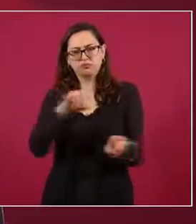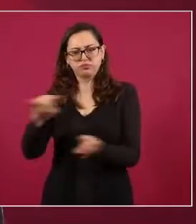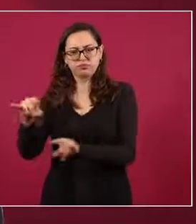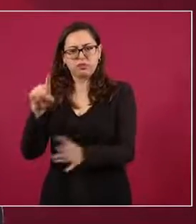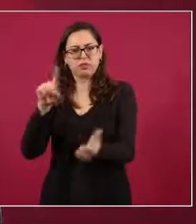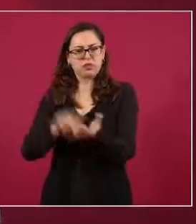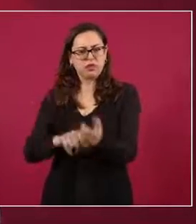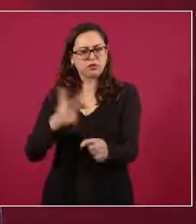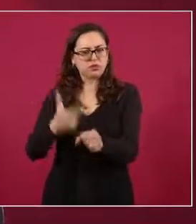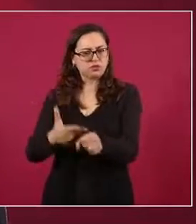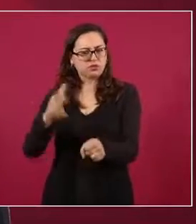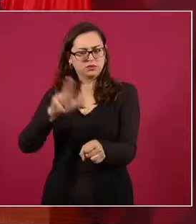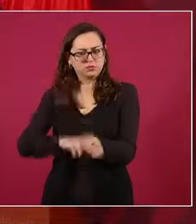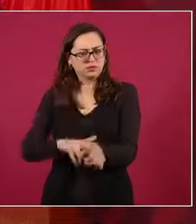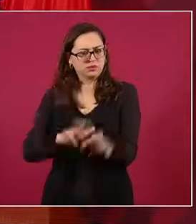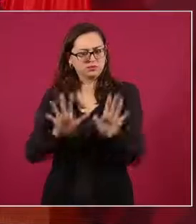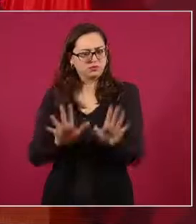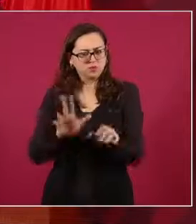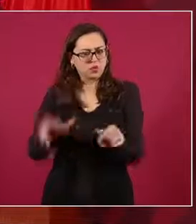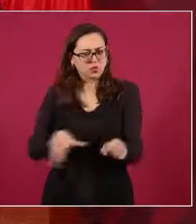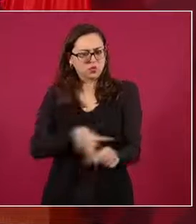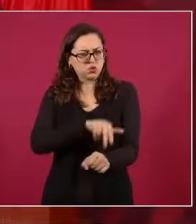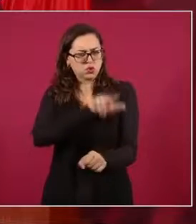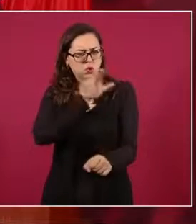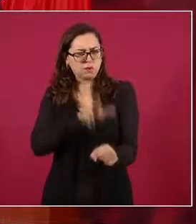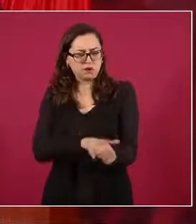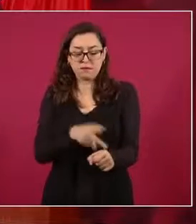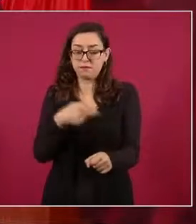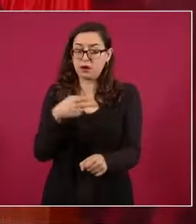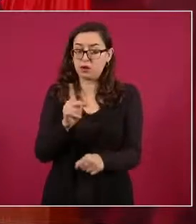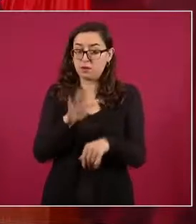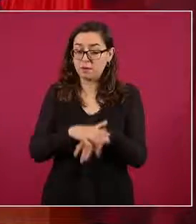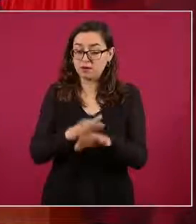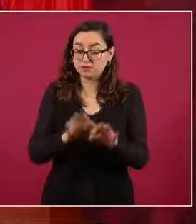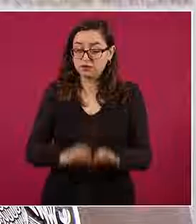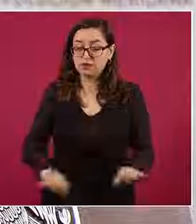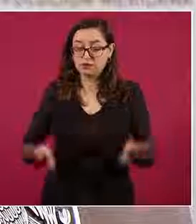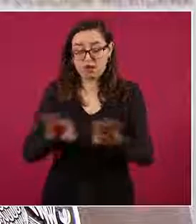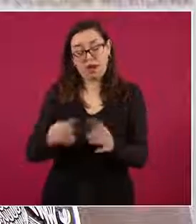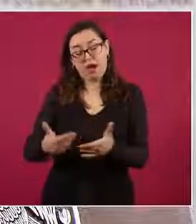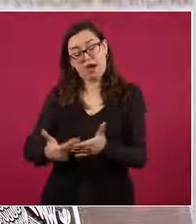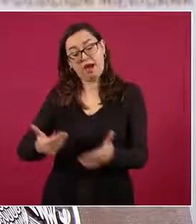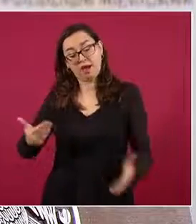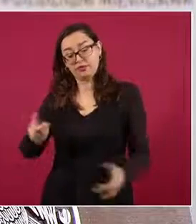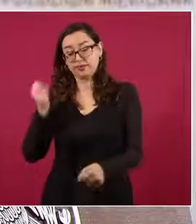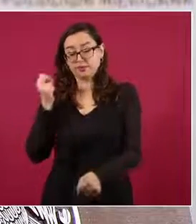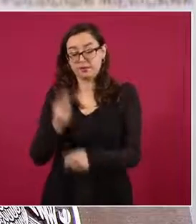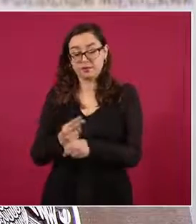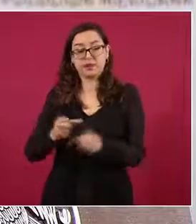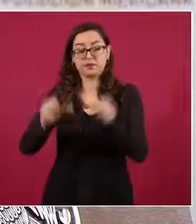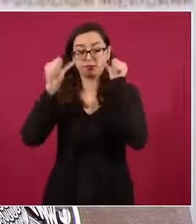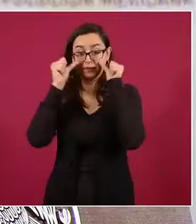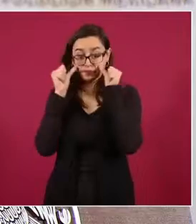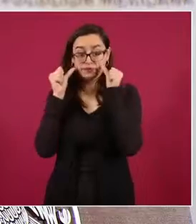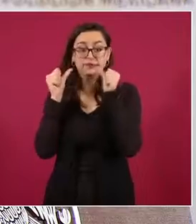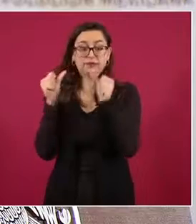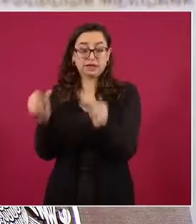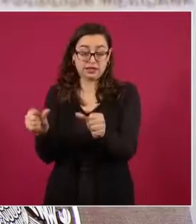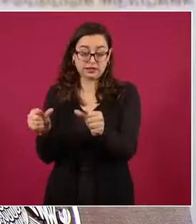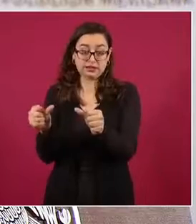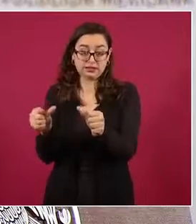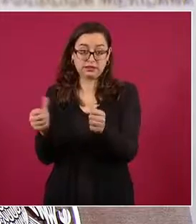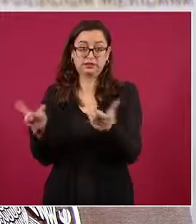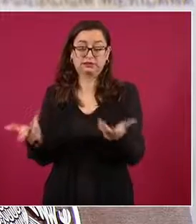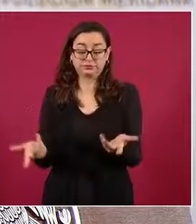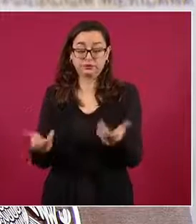internamiento, pero sobre todo que la prevención actúe muy tempranamente. Y esto, por último, menciono que también está relacionado